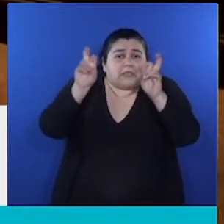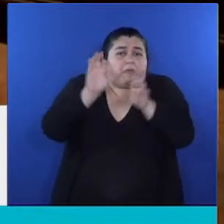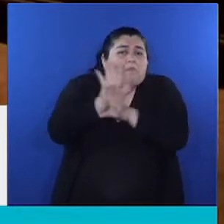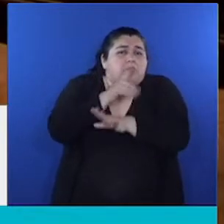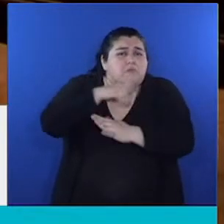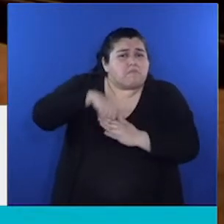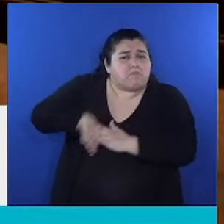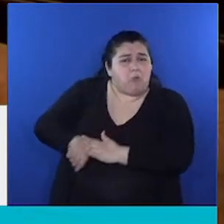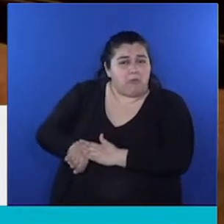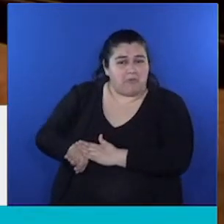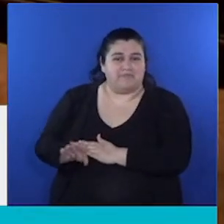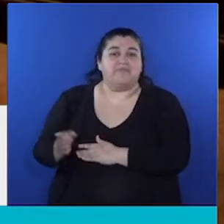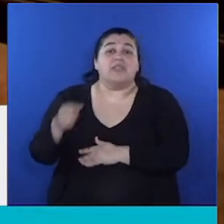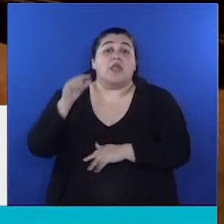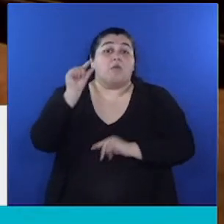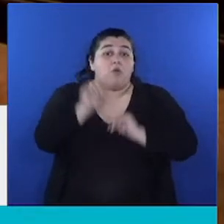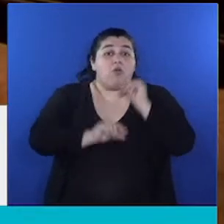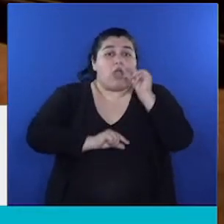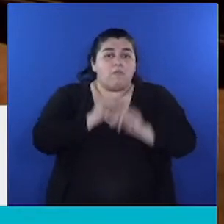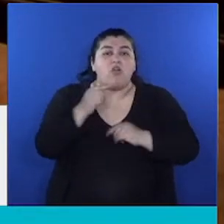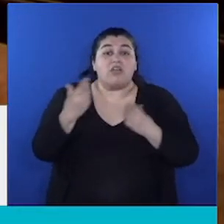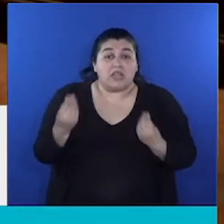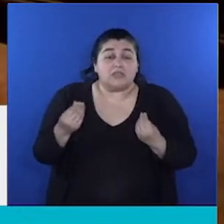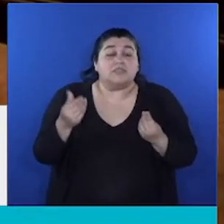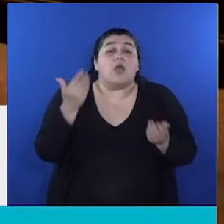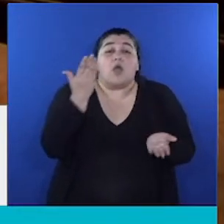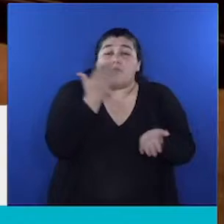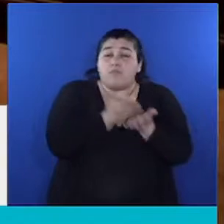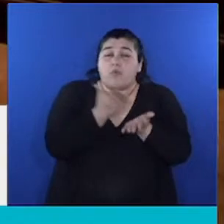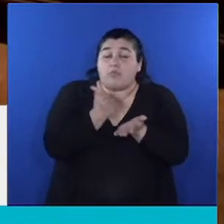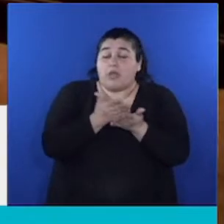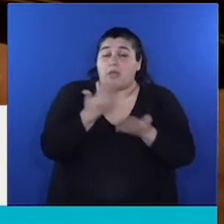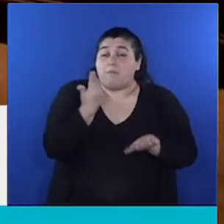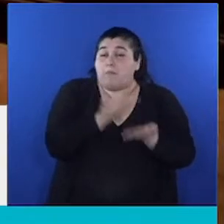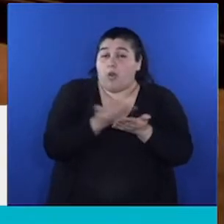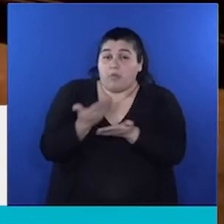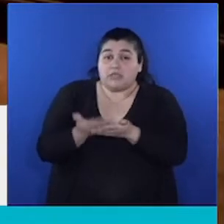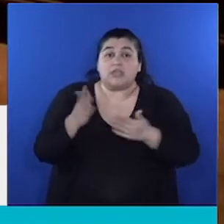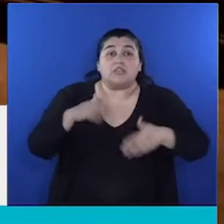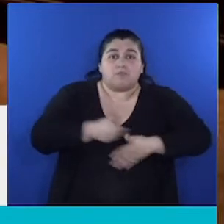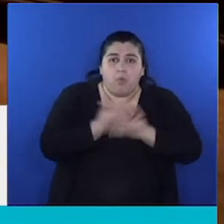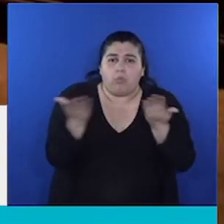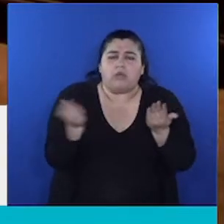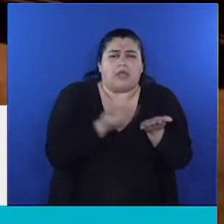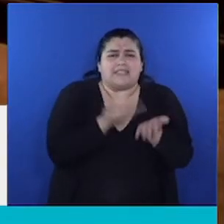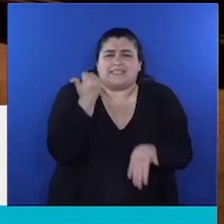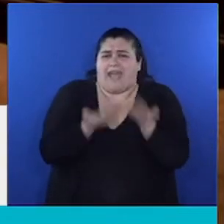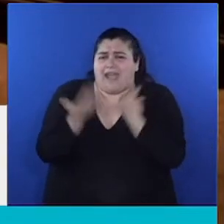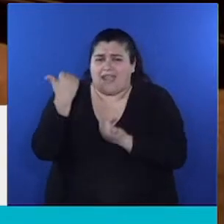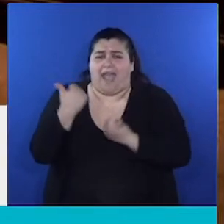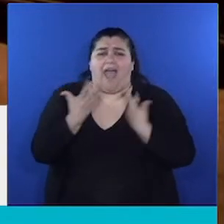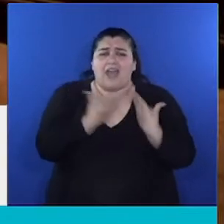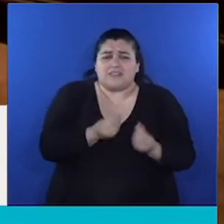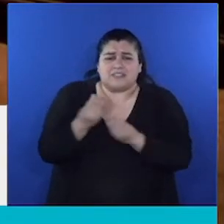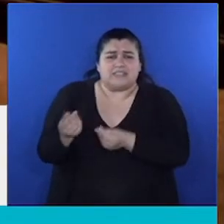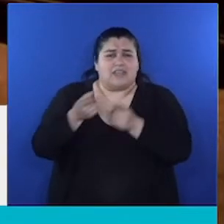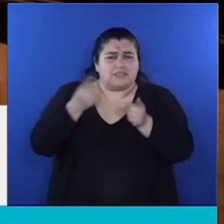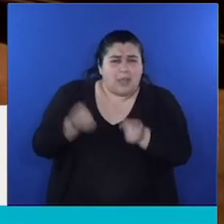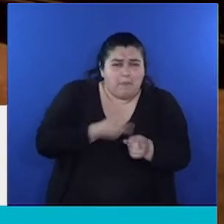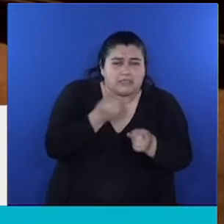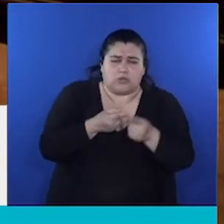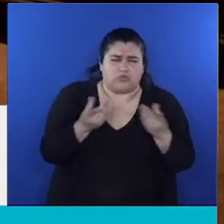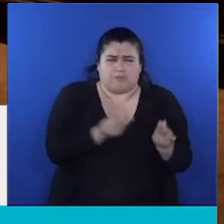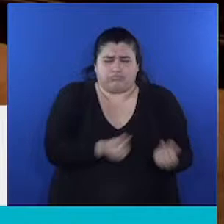se desfinanciaron todas las políticas públicas de acompañamiento, asistencia y persecución del delito